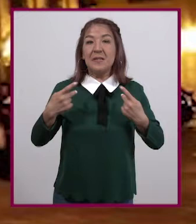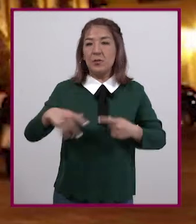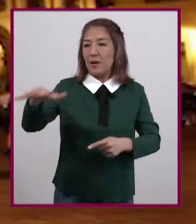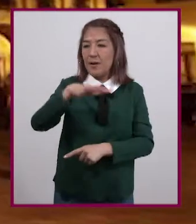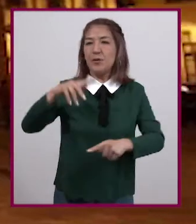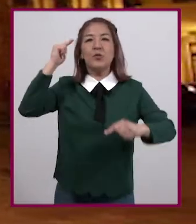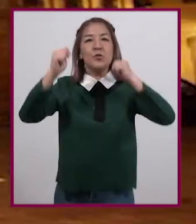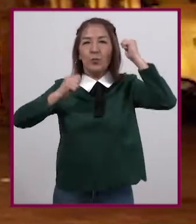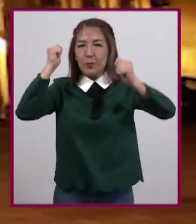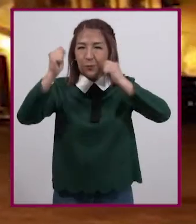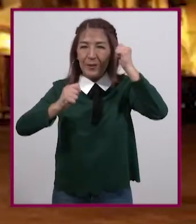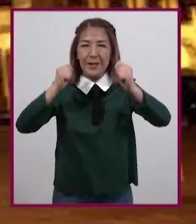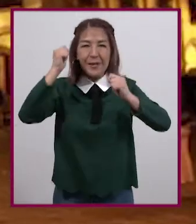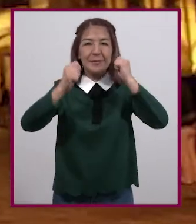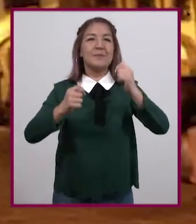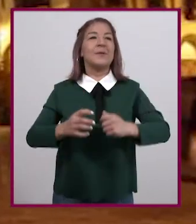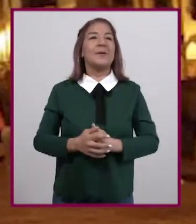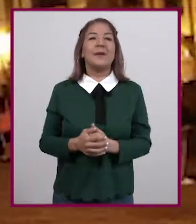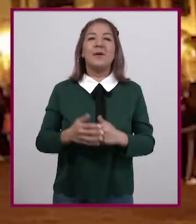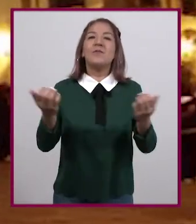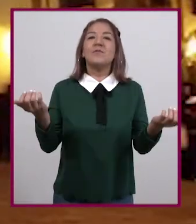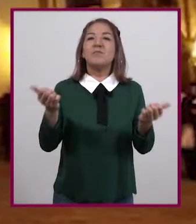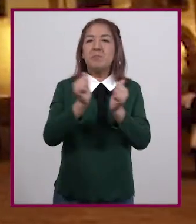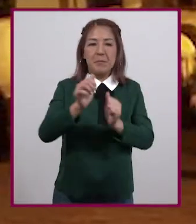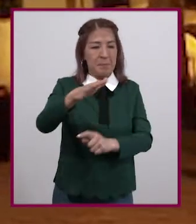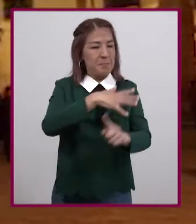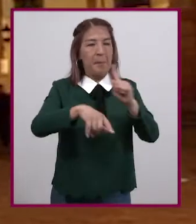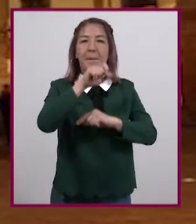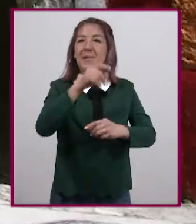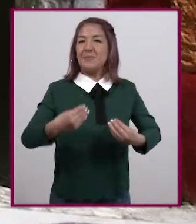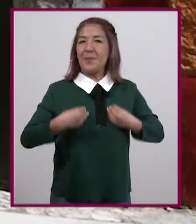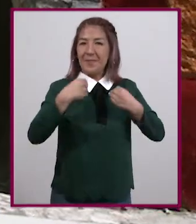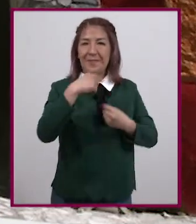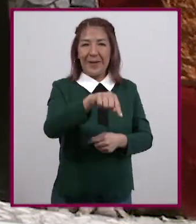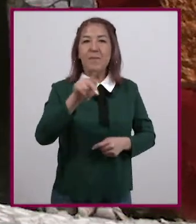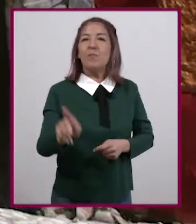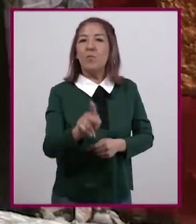de turismo, con personas del pueblo,